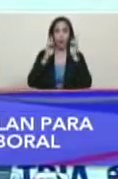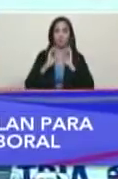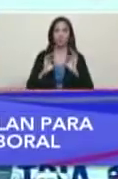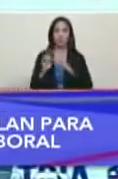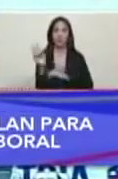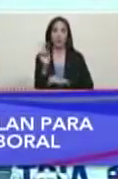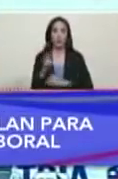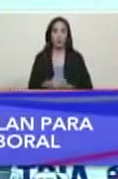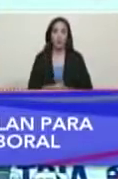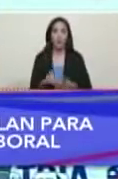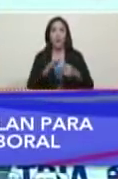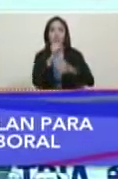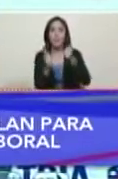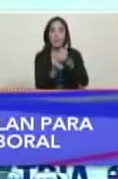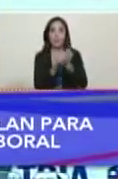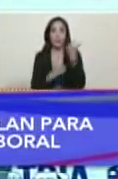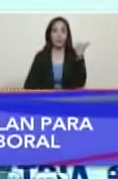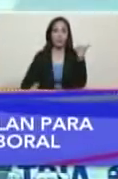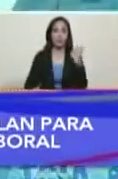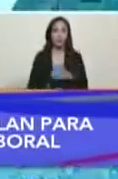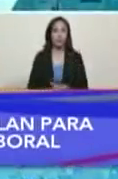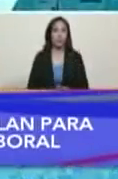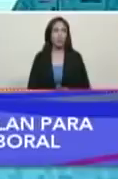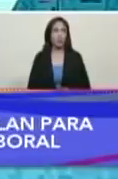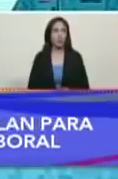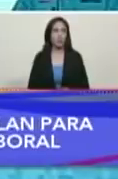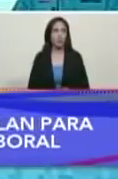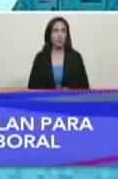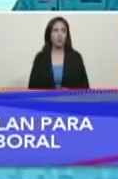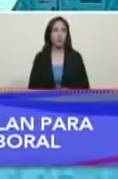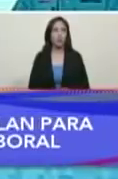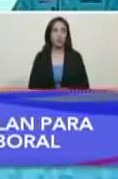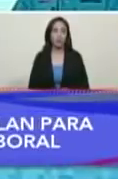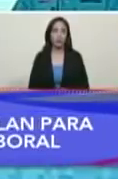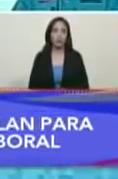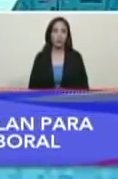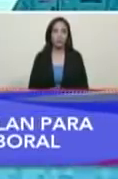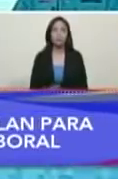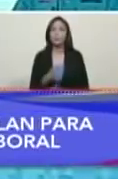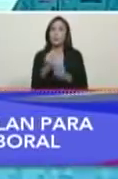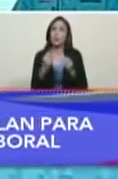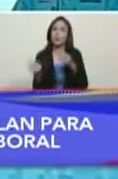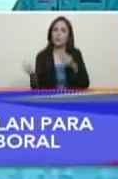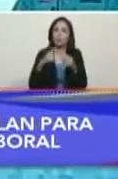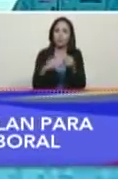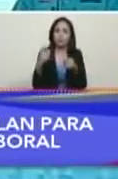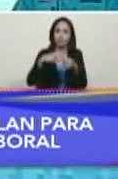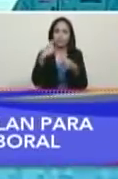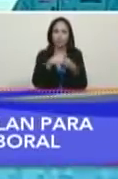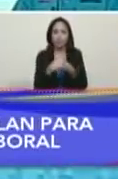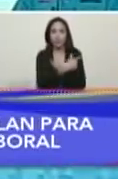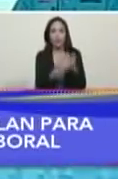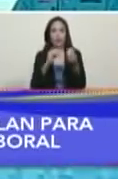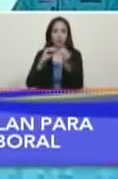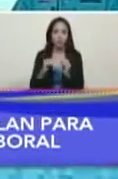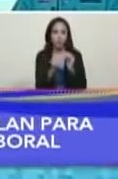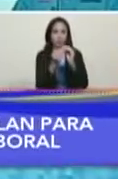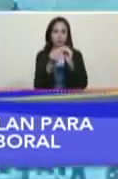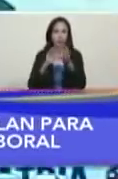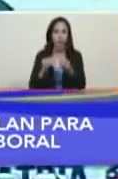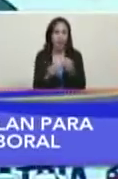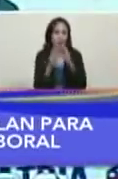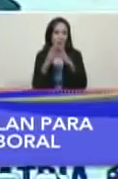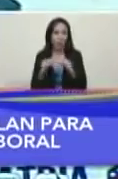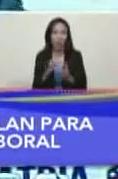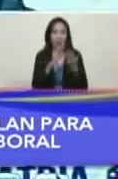vicepresidente de la República, ¿cuánta gente de Chamba Mayor se puede incorporar a reparar, a arreglar